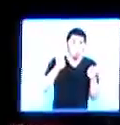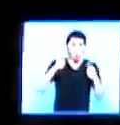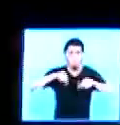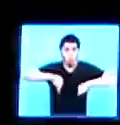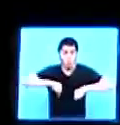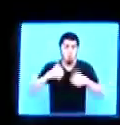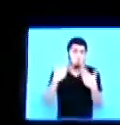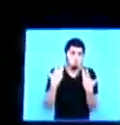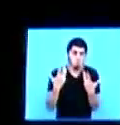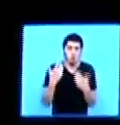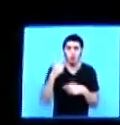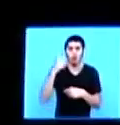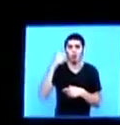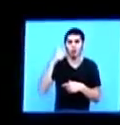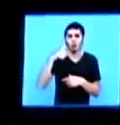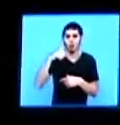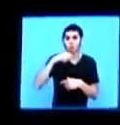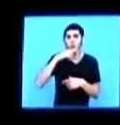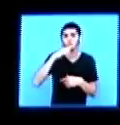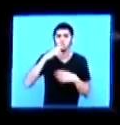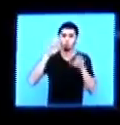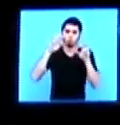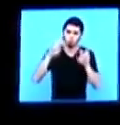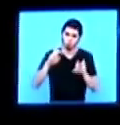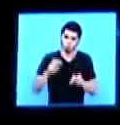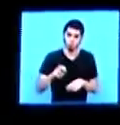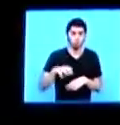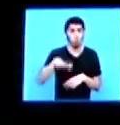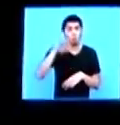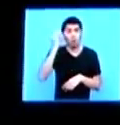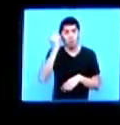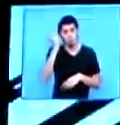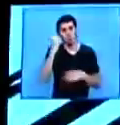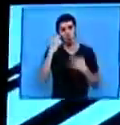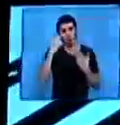arrancar este viernes. Los temas más importantes, los siguientes.